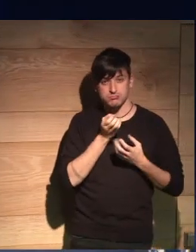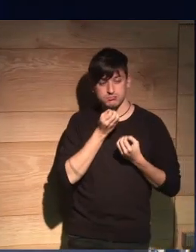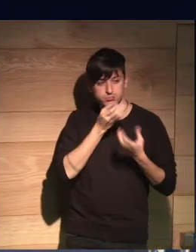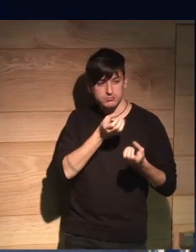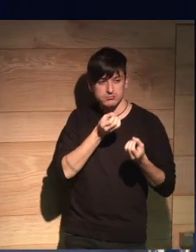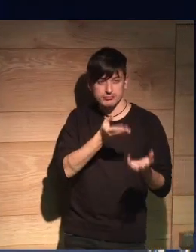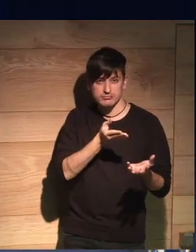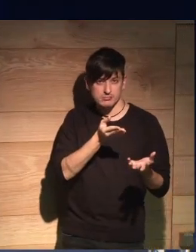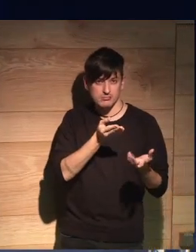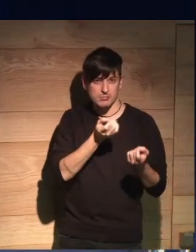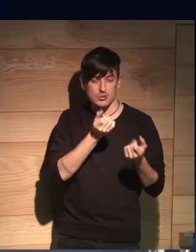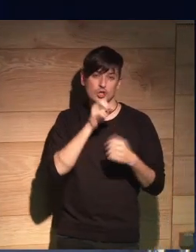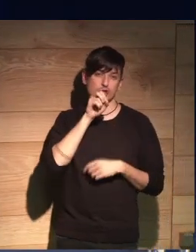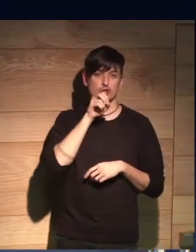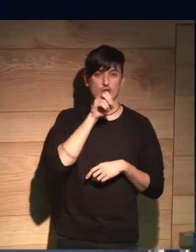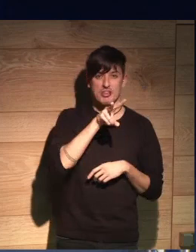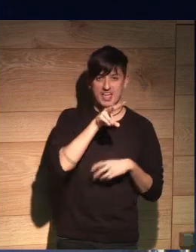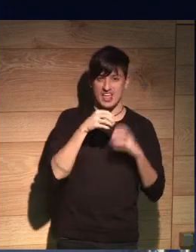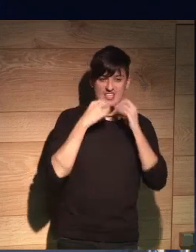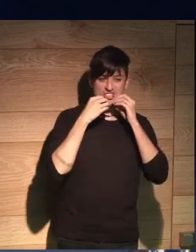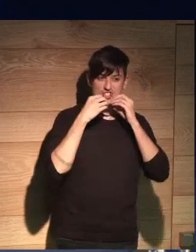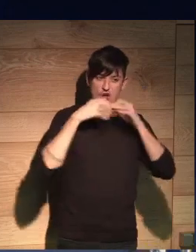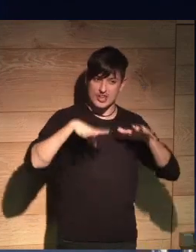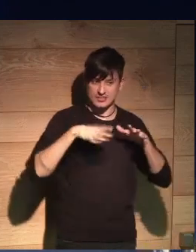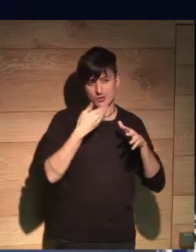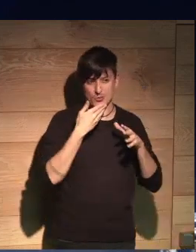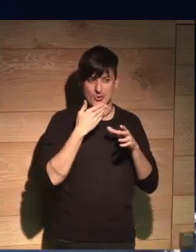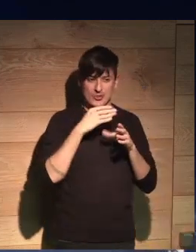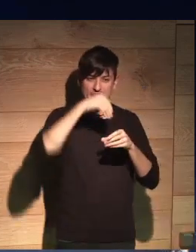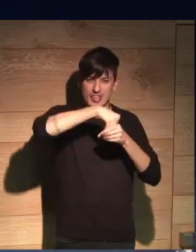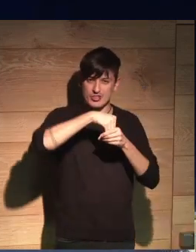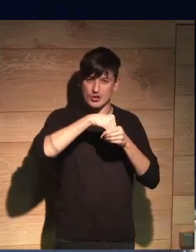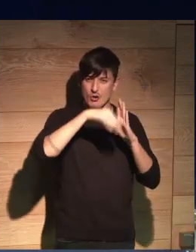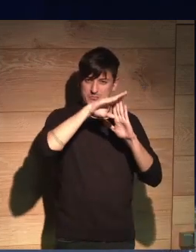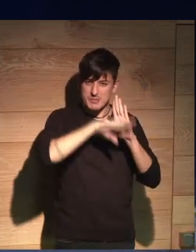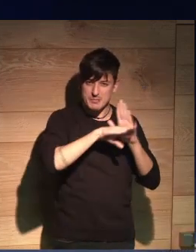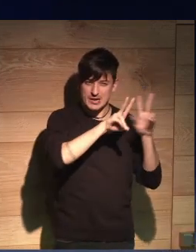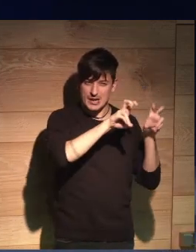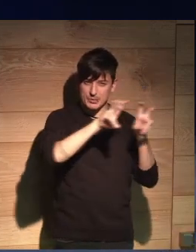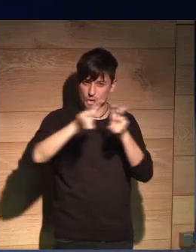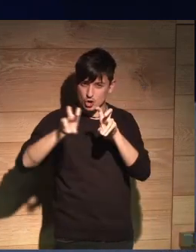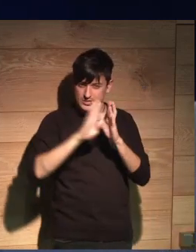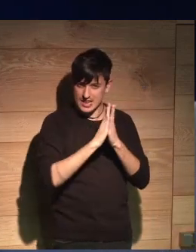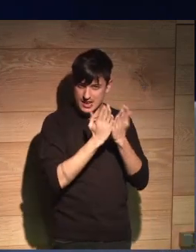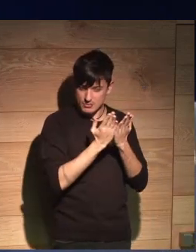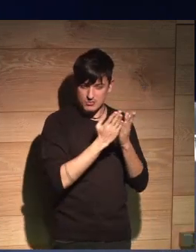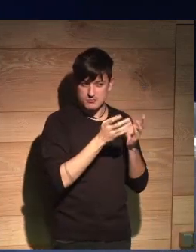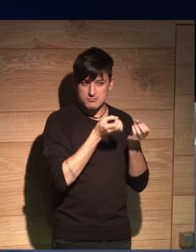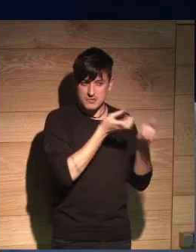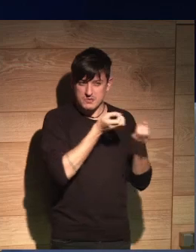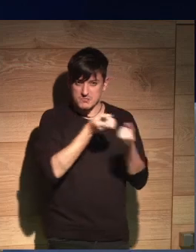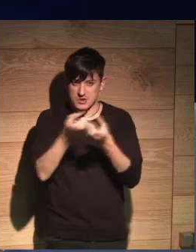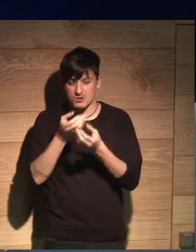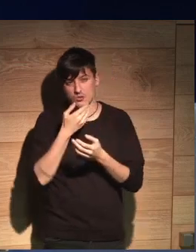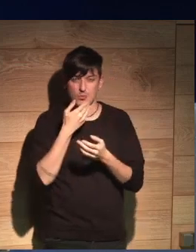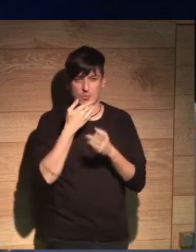pinceladas, 12 historias que son un poco los 12 capítulos de este libro y que nos contará, es un pequeño viaje por